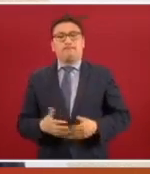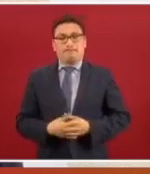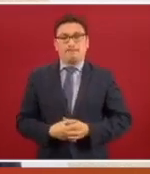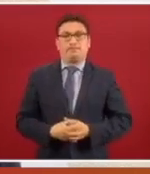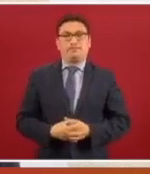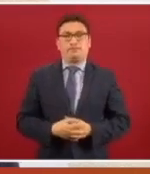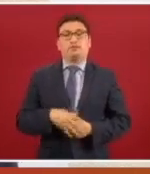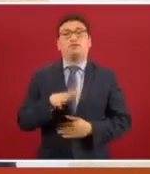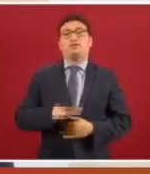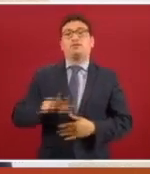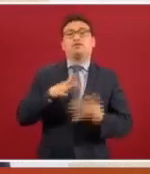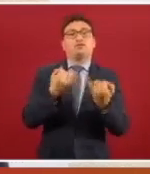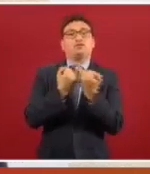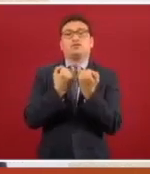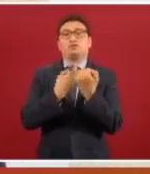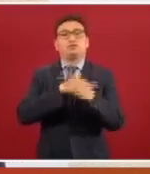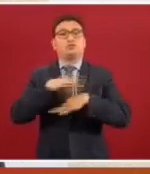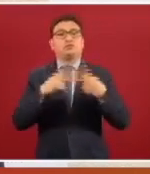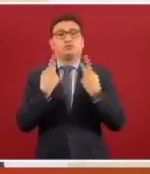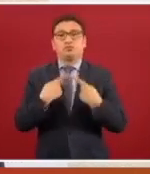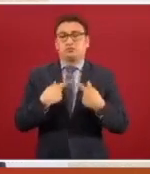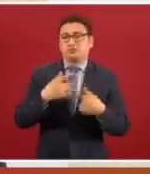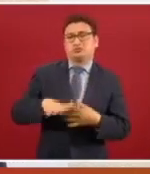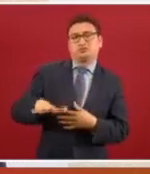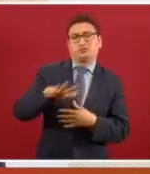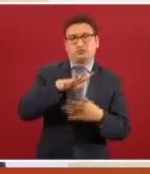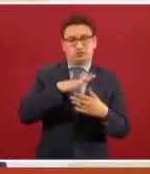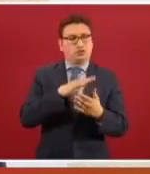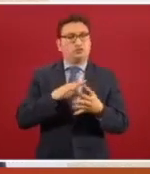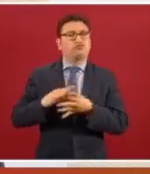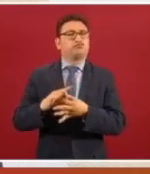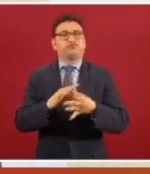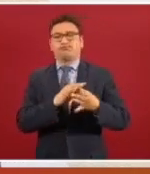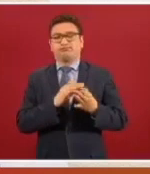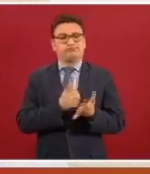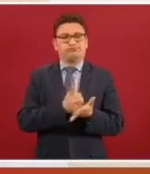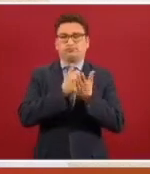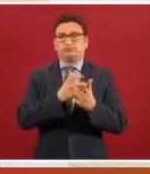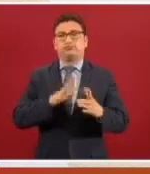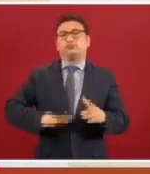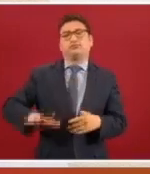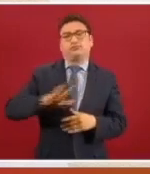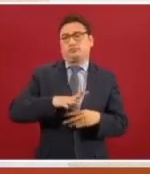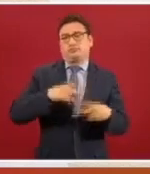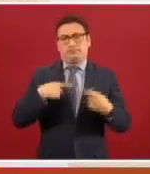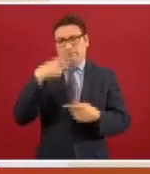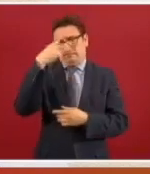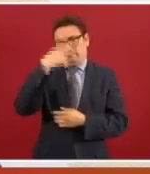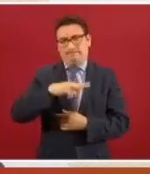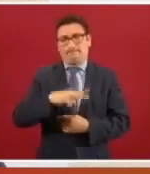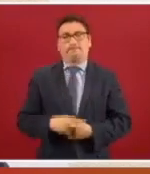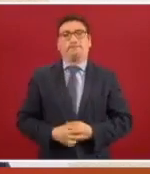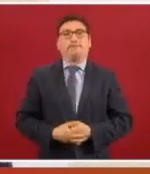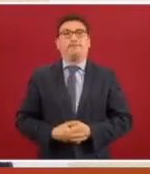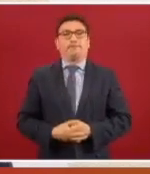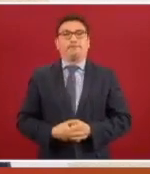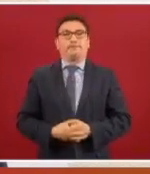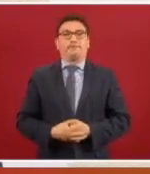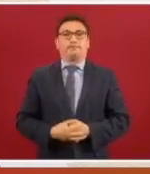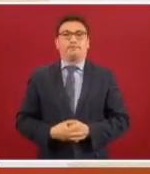la sociedad solidaria que es México. Es